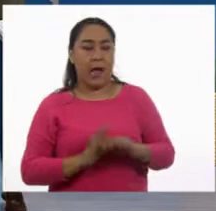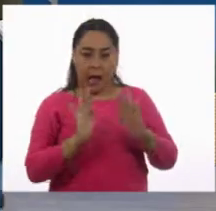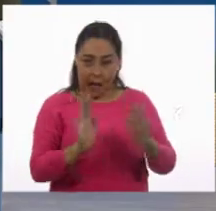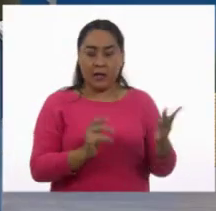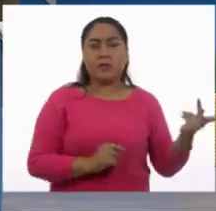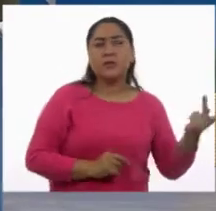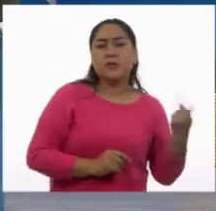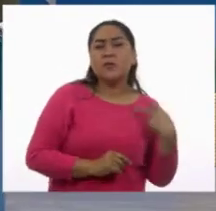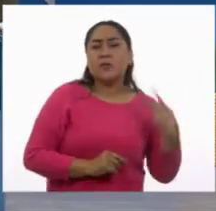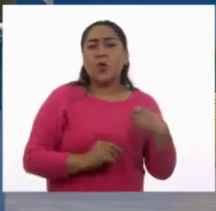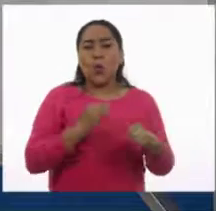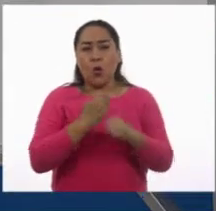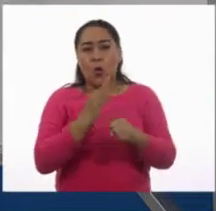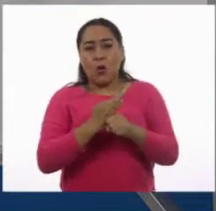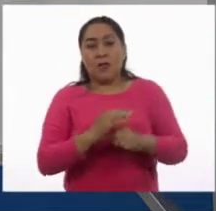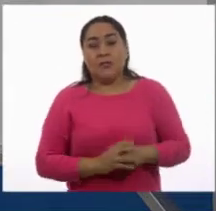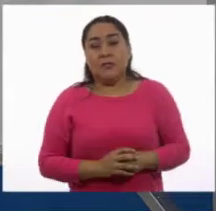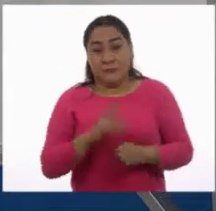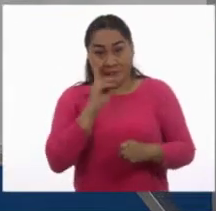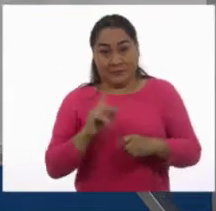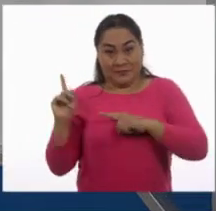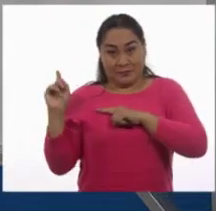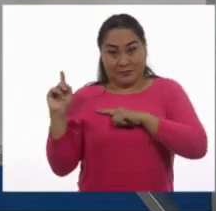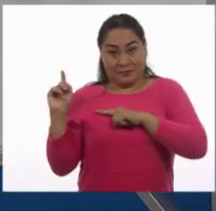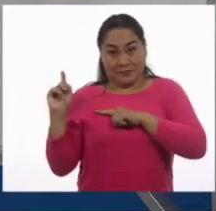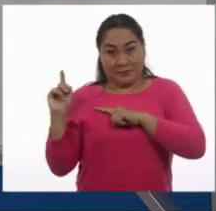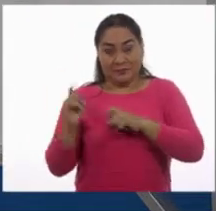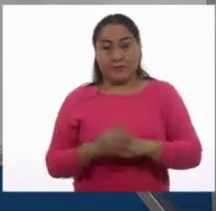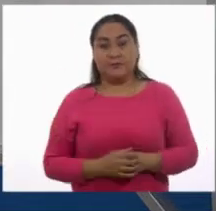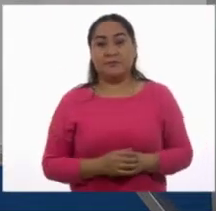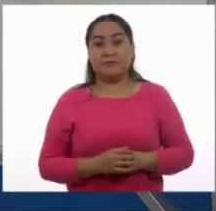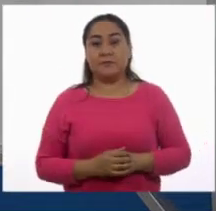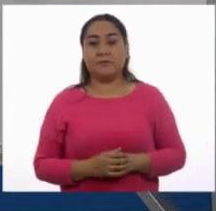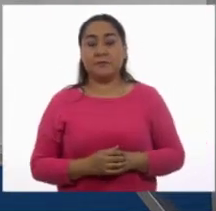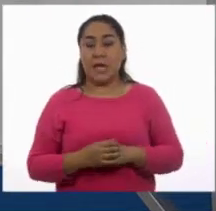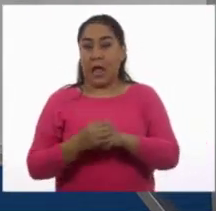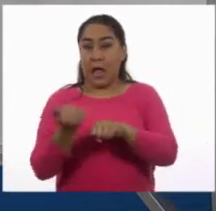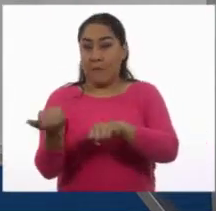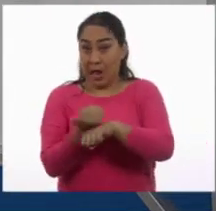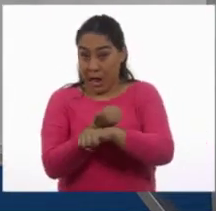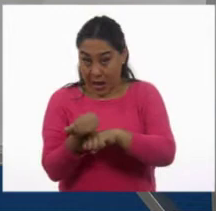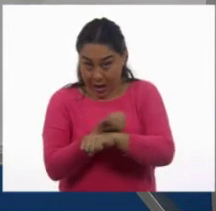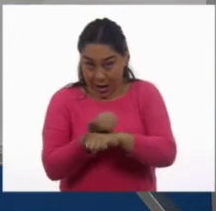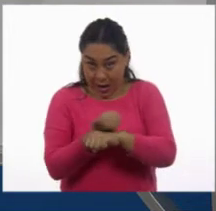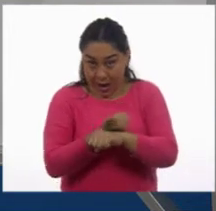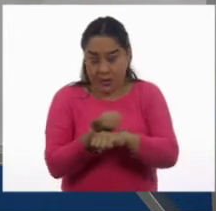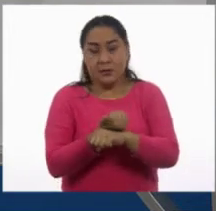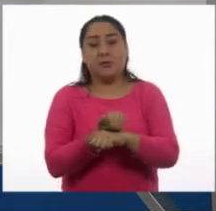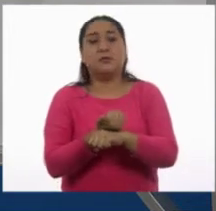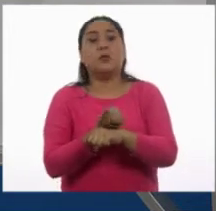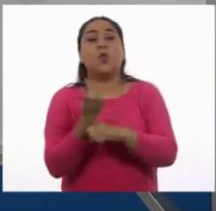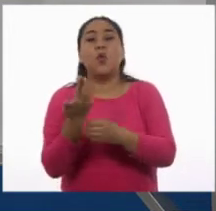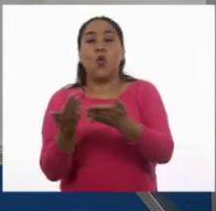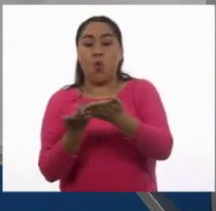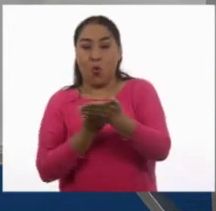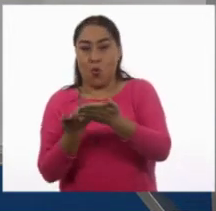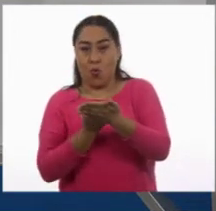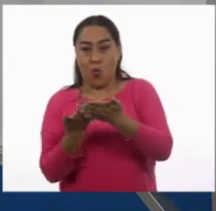aquí un par de papelitos de diferentes colores. Tenemos unos amarillos y tenemos unos